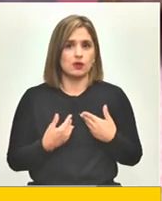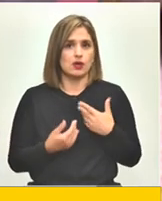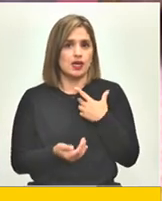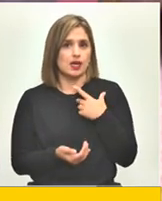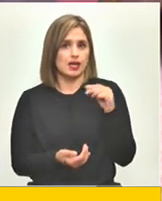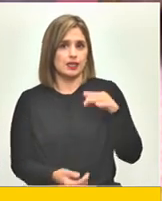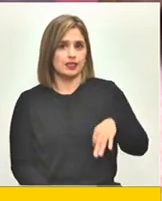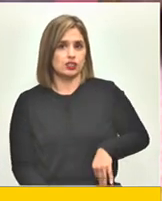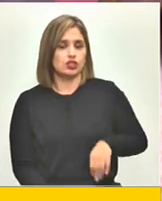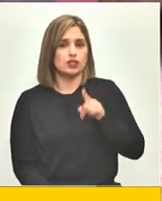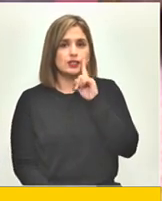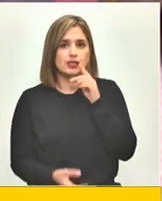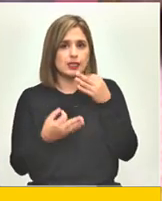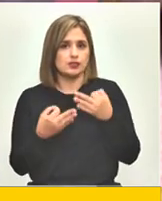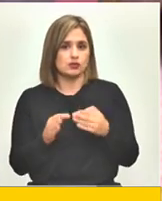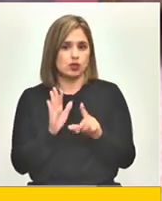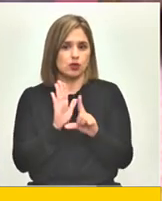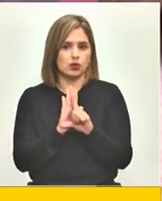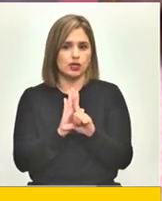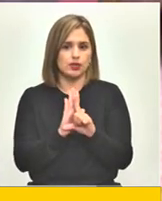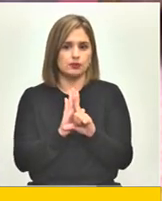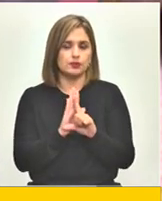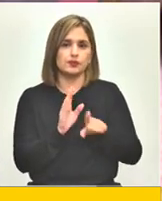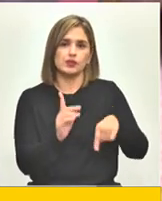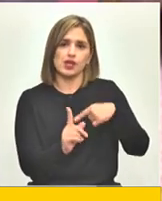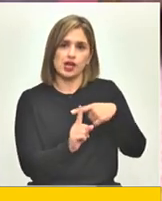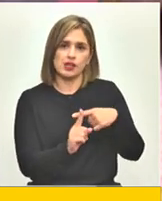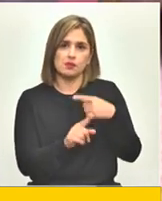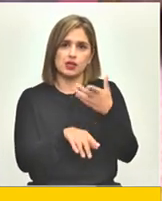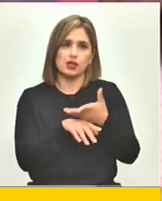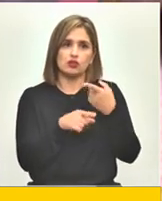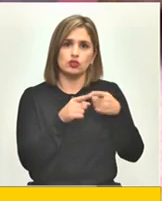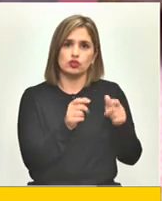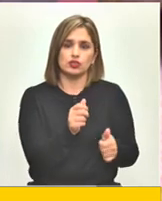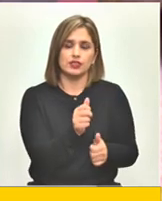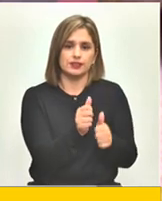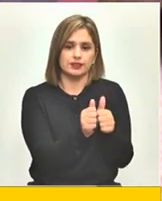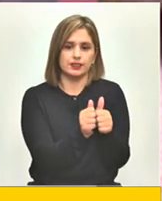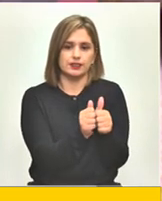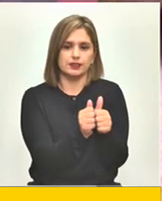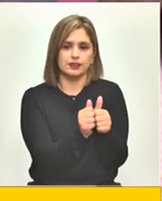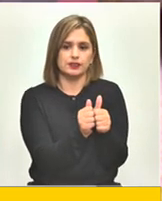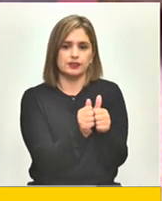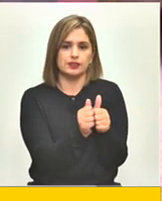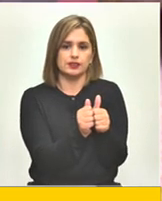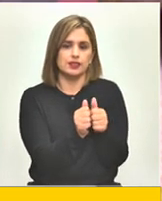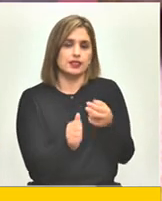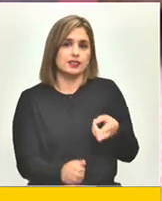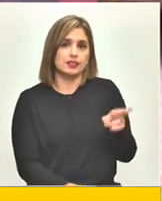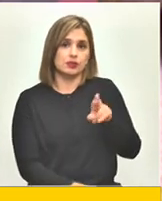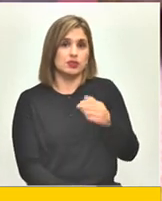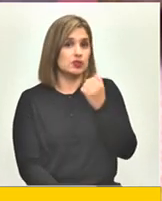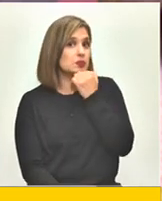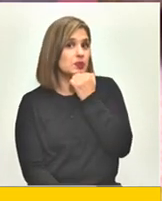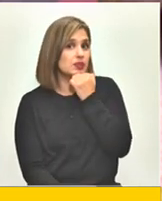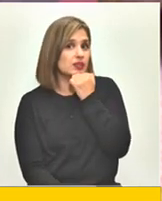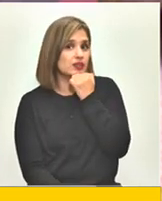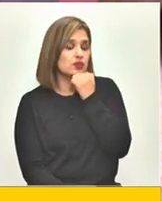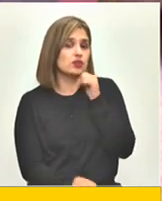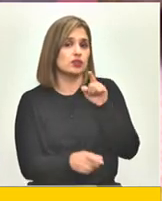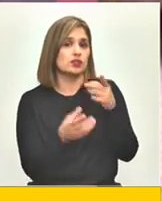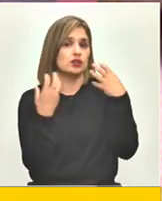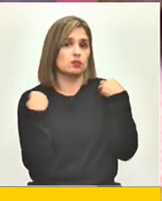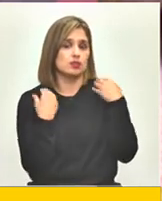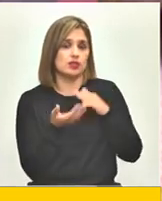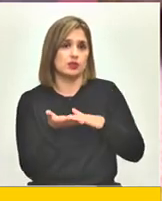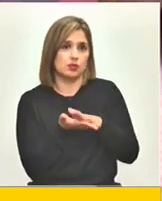garantizados por ley además hay otros asistentes que insisto por error de los sostenedores Como por ejemplo